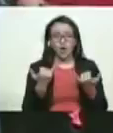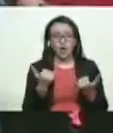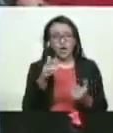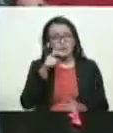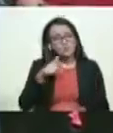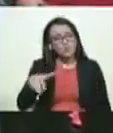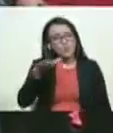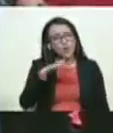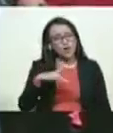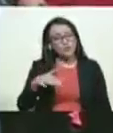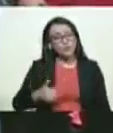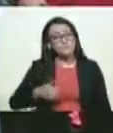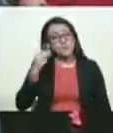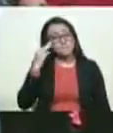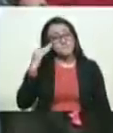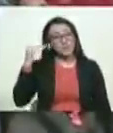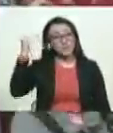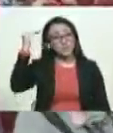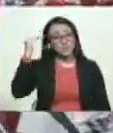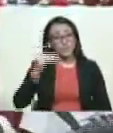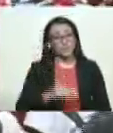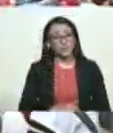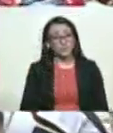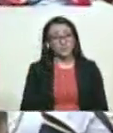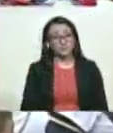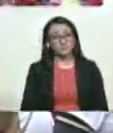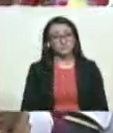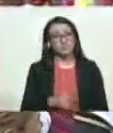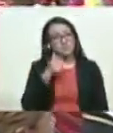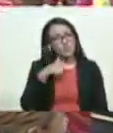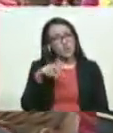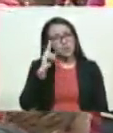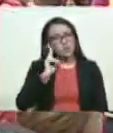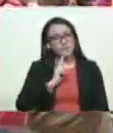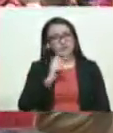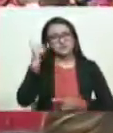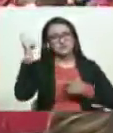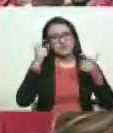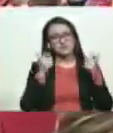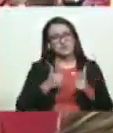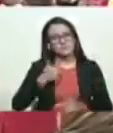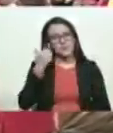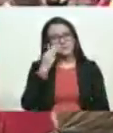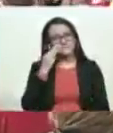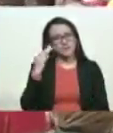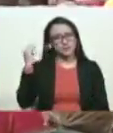más maduro un pueblo bolivariano e chavista más maduro más